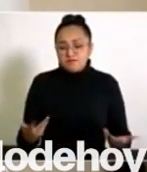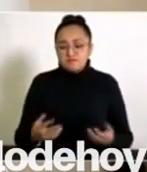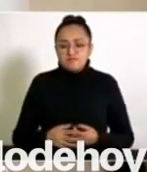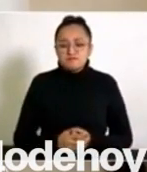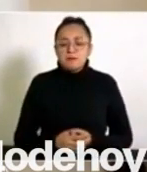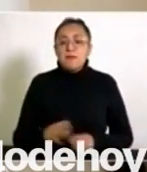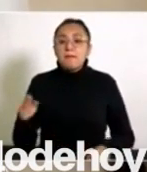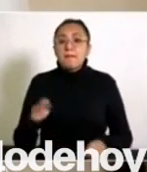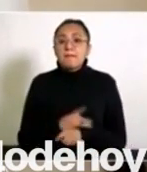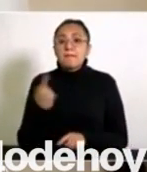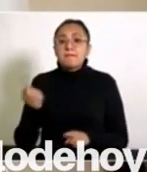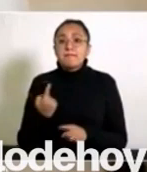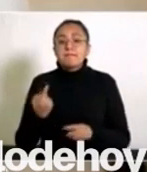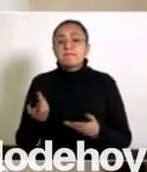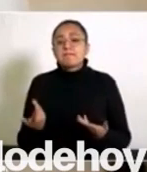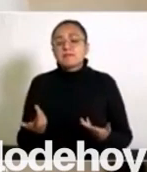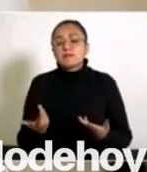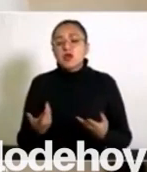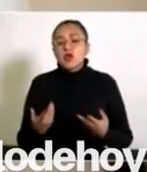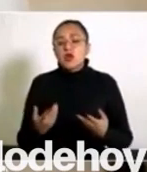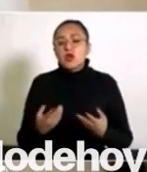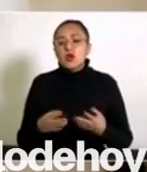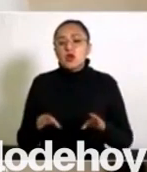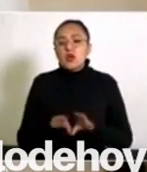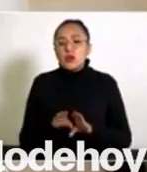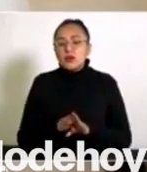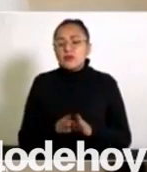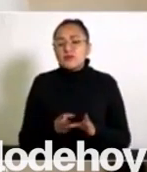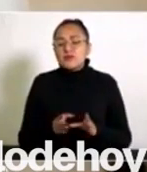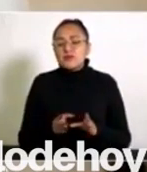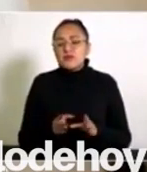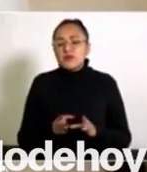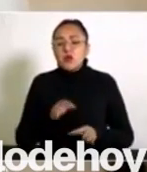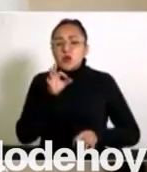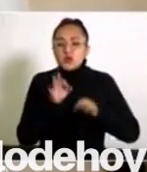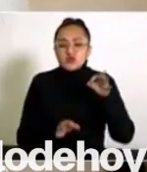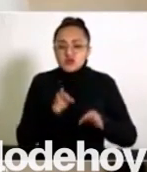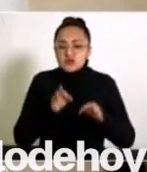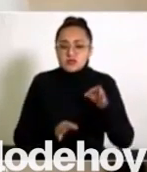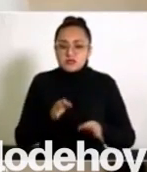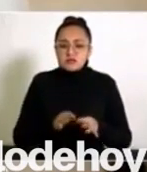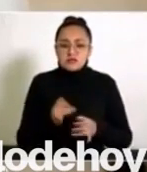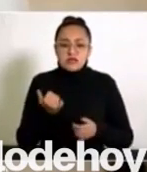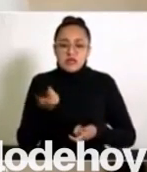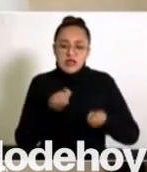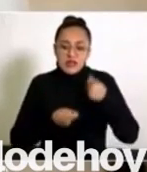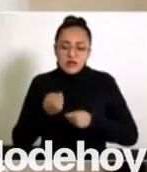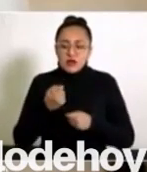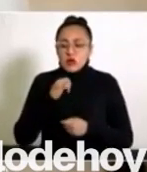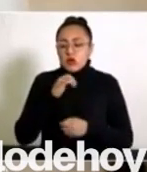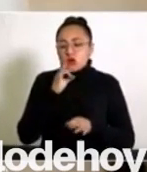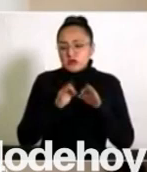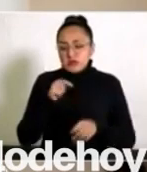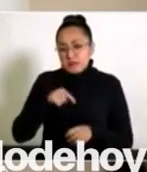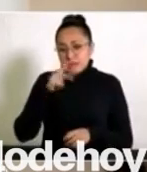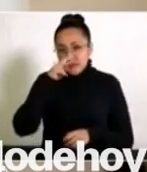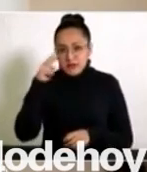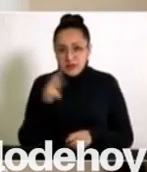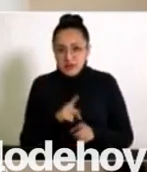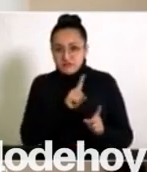por los órganos de procuración de justicia y de administración de justicia mexicanos